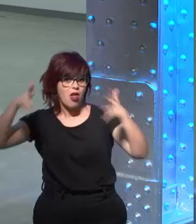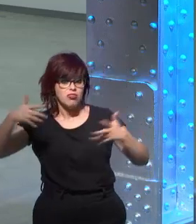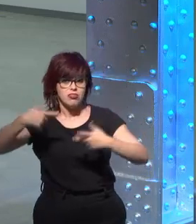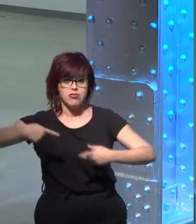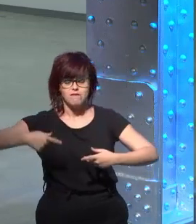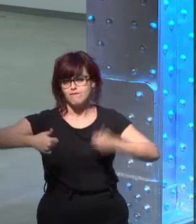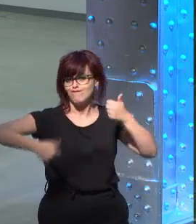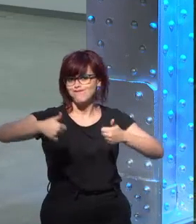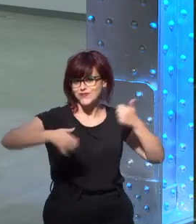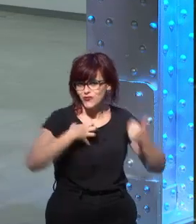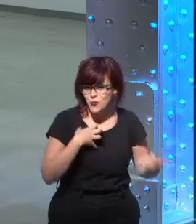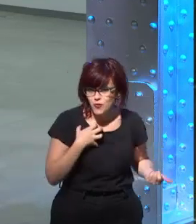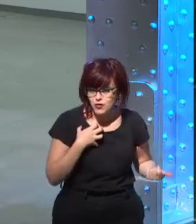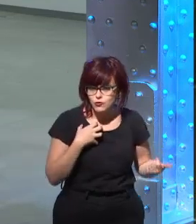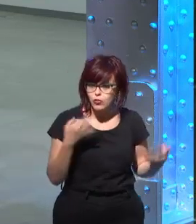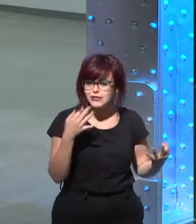no automatizable.